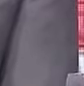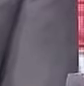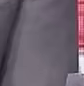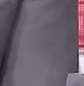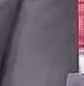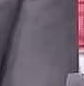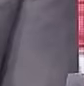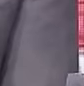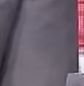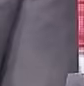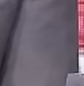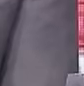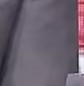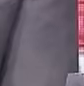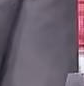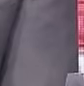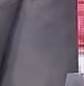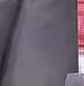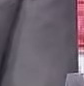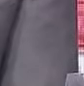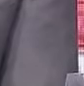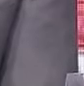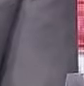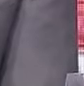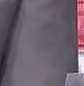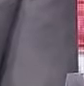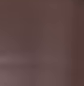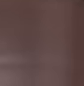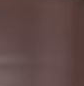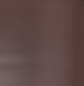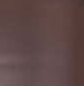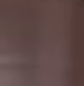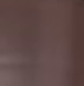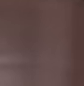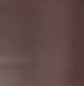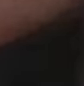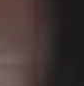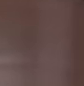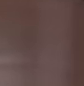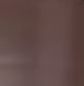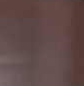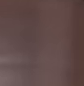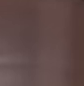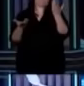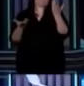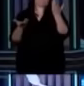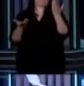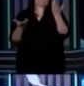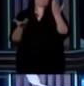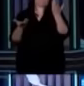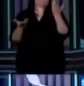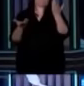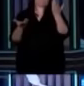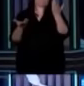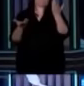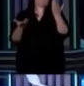importante. No, ya vuelvo. Rolando, algo importante. Cuando terminó este segundo bloque del debate,